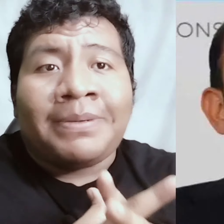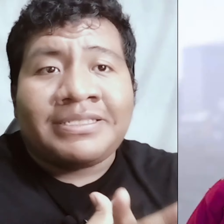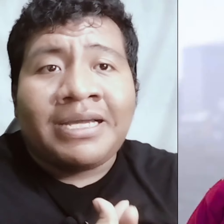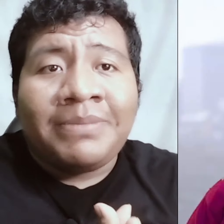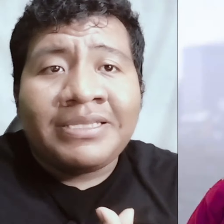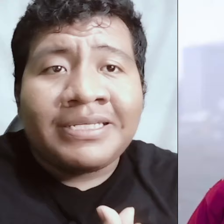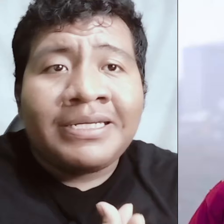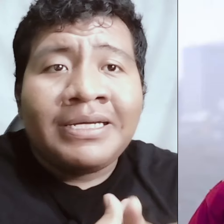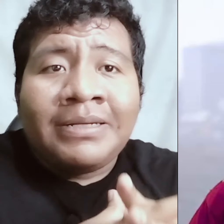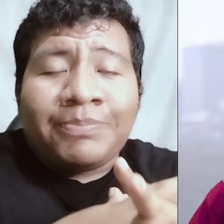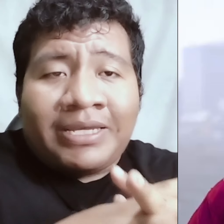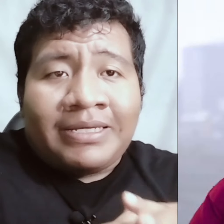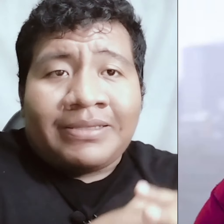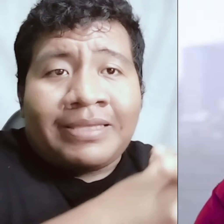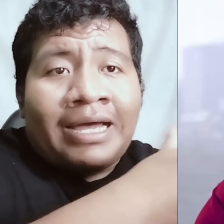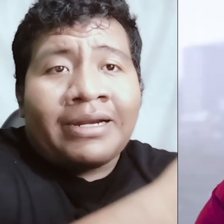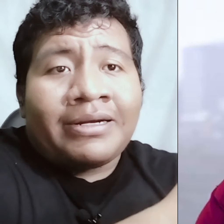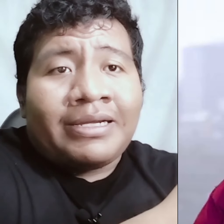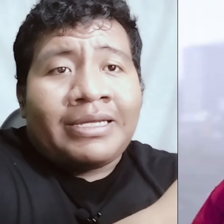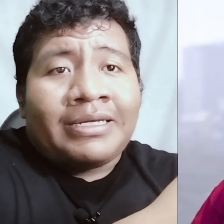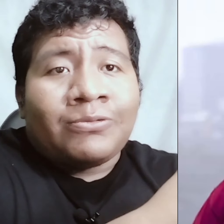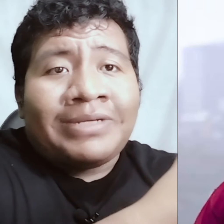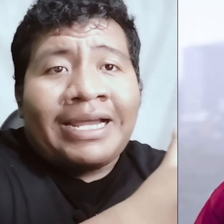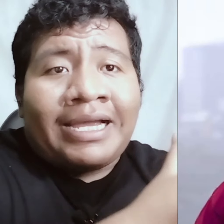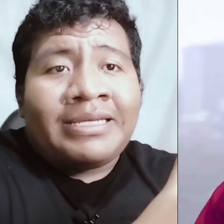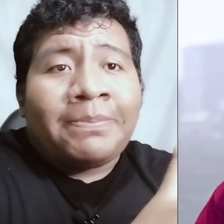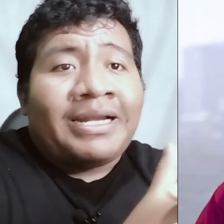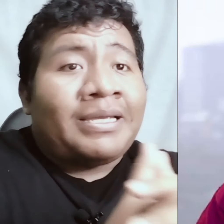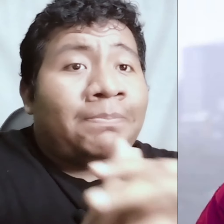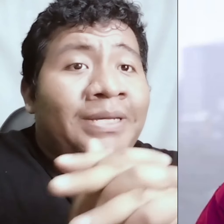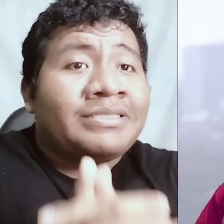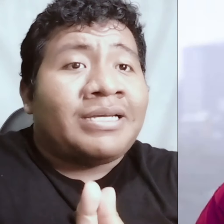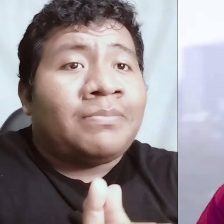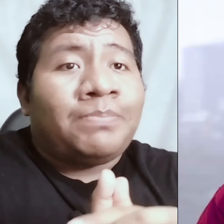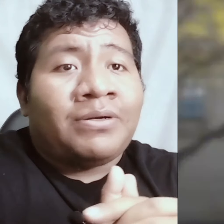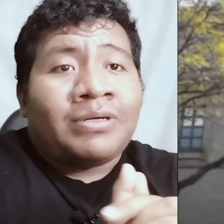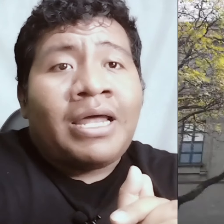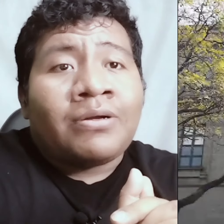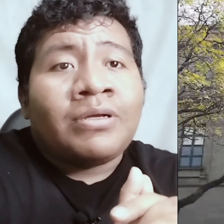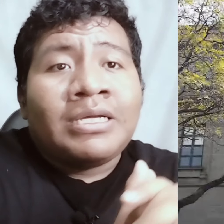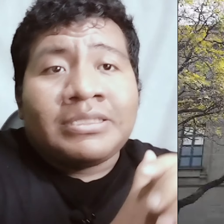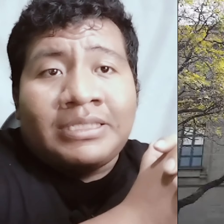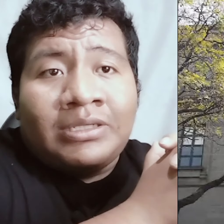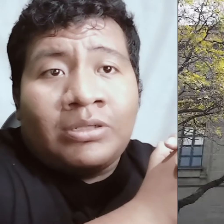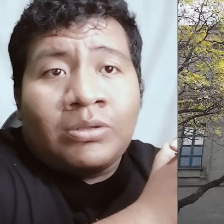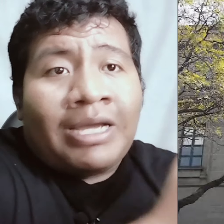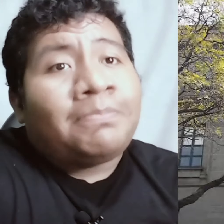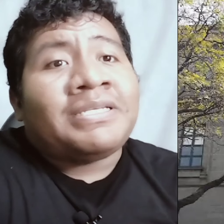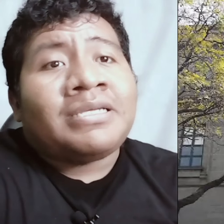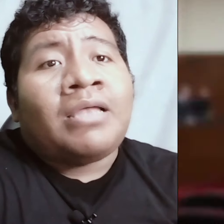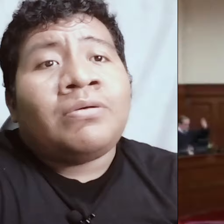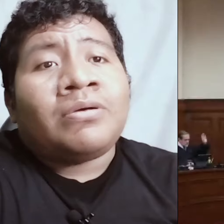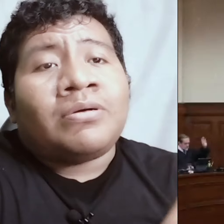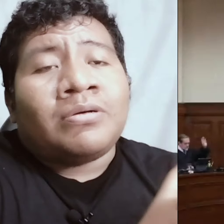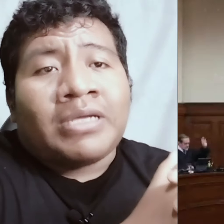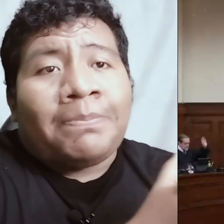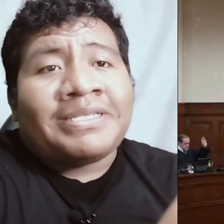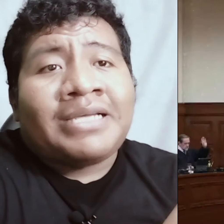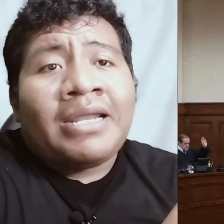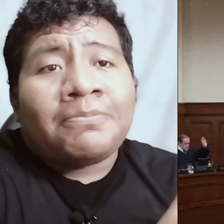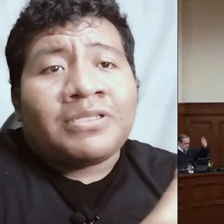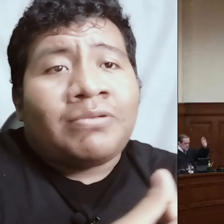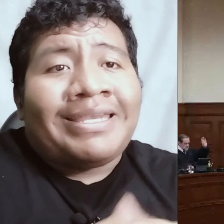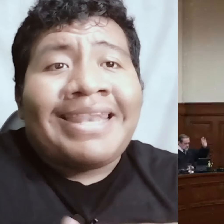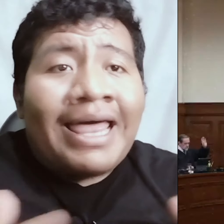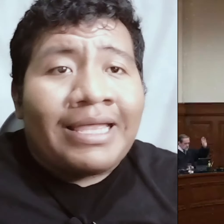era básicamente dar una caña para que pesquen. Pero claro, si no hay pescado con qué